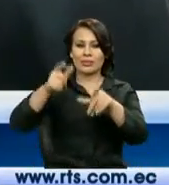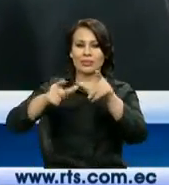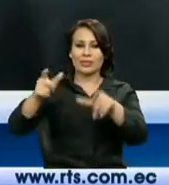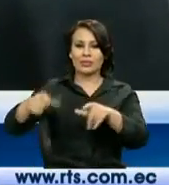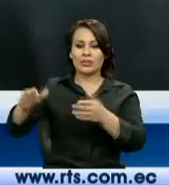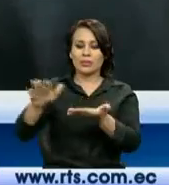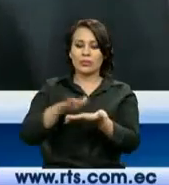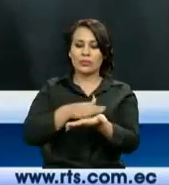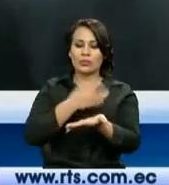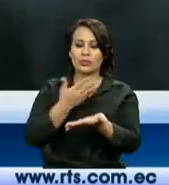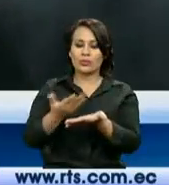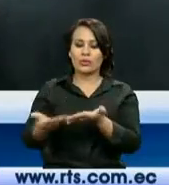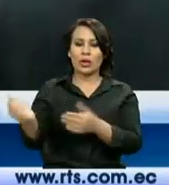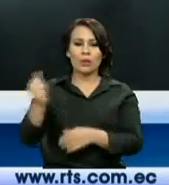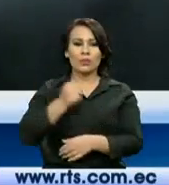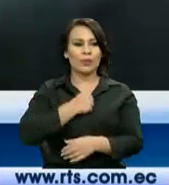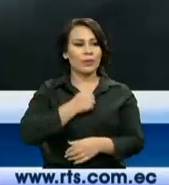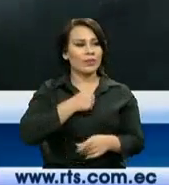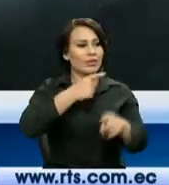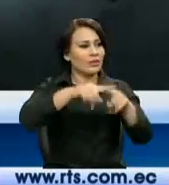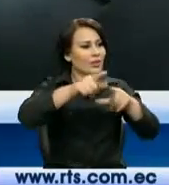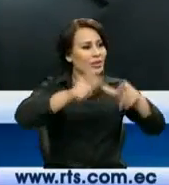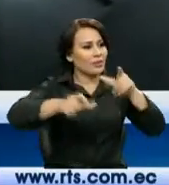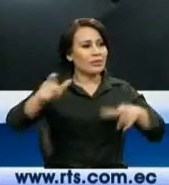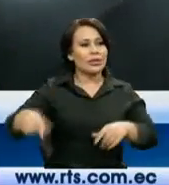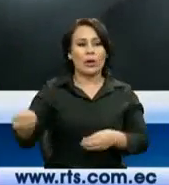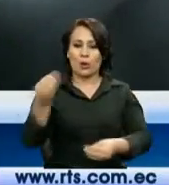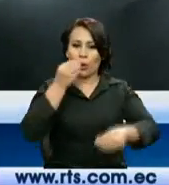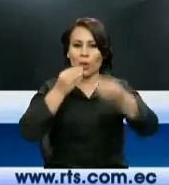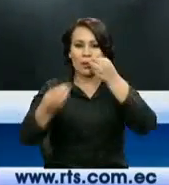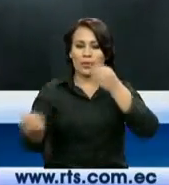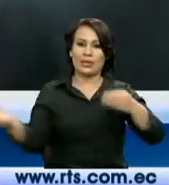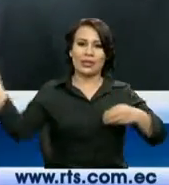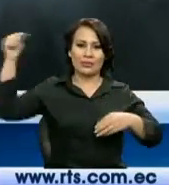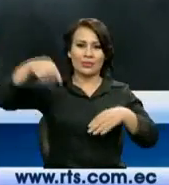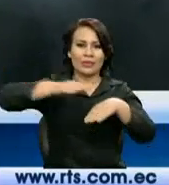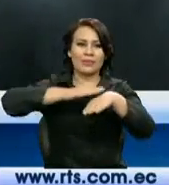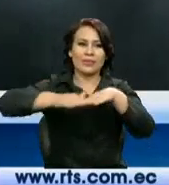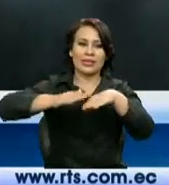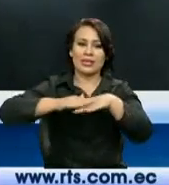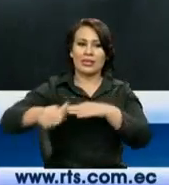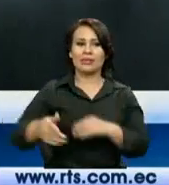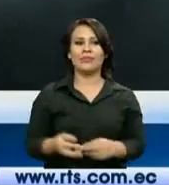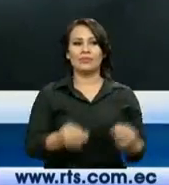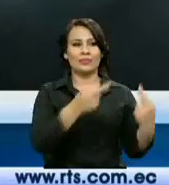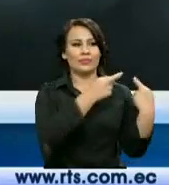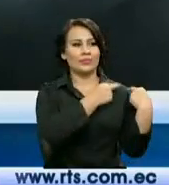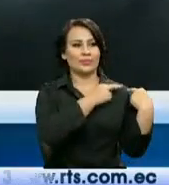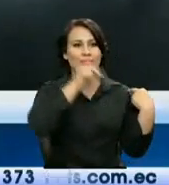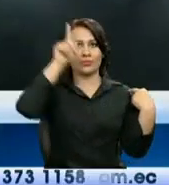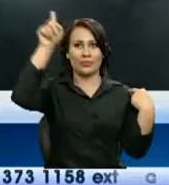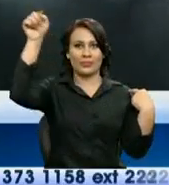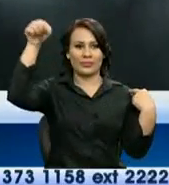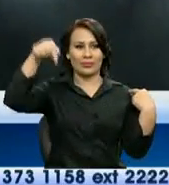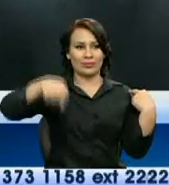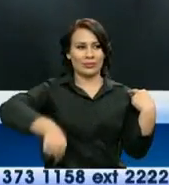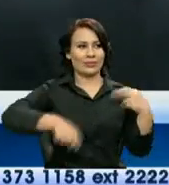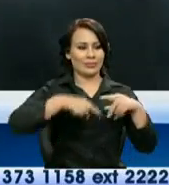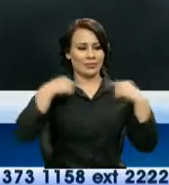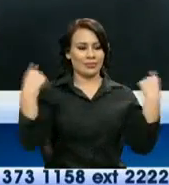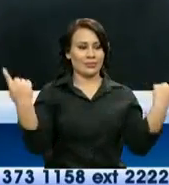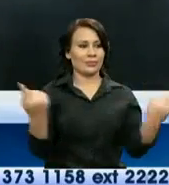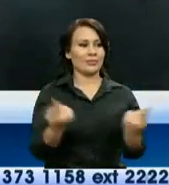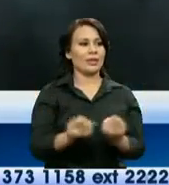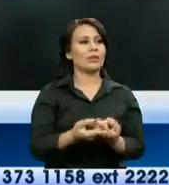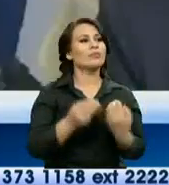artísticas, culturales, gastronómicas, hemos invitado a embajadas, hay emprendedores, hay una serie de manifestaciones musicales, entonces en